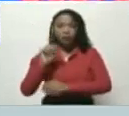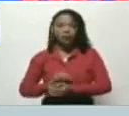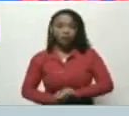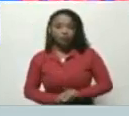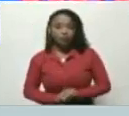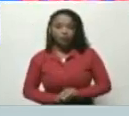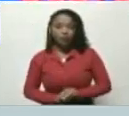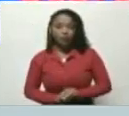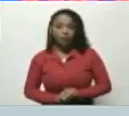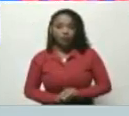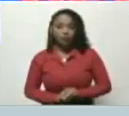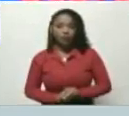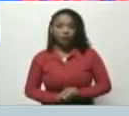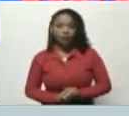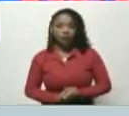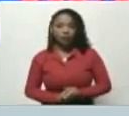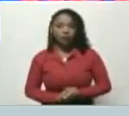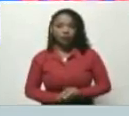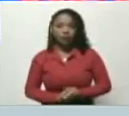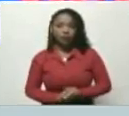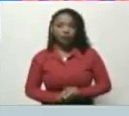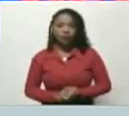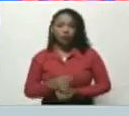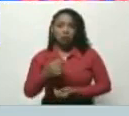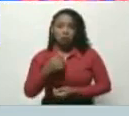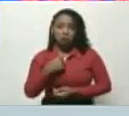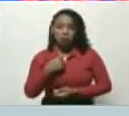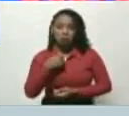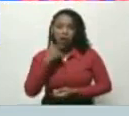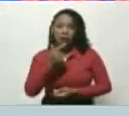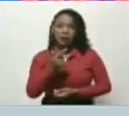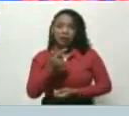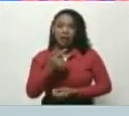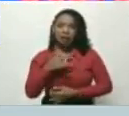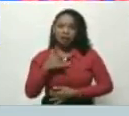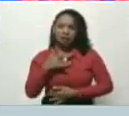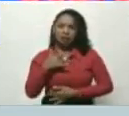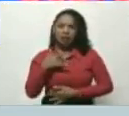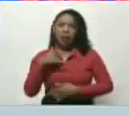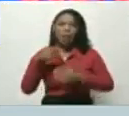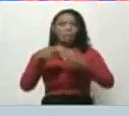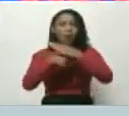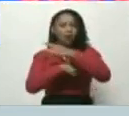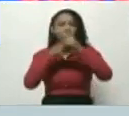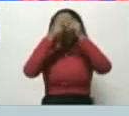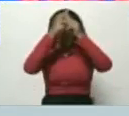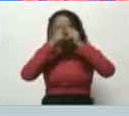Venezuela. Y yo decía que sentí un profundo honor,